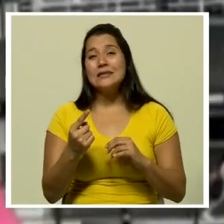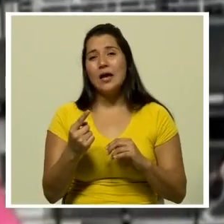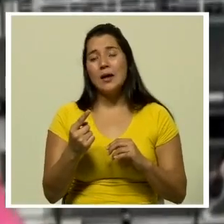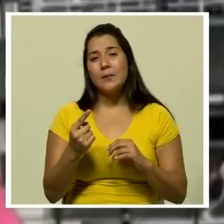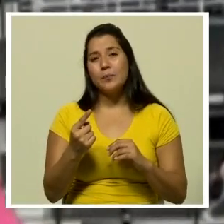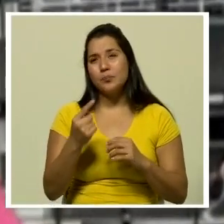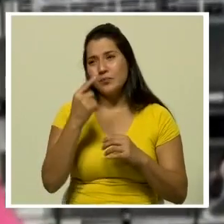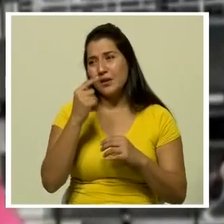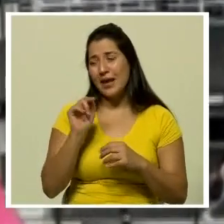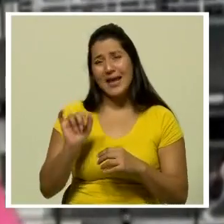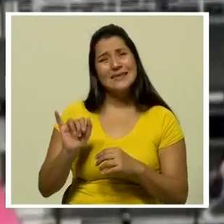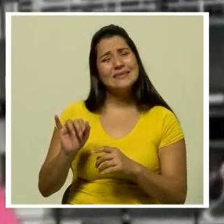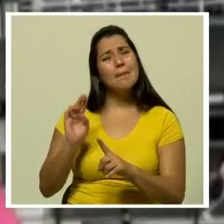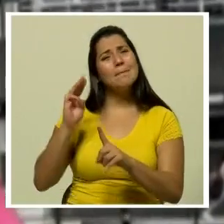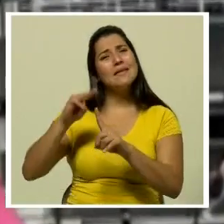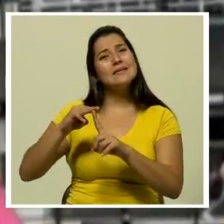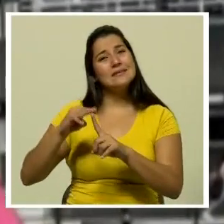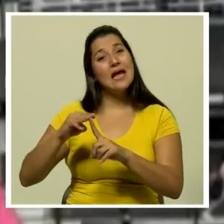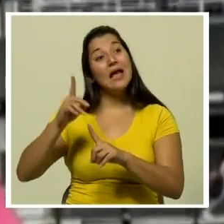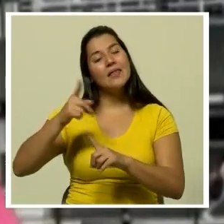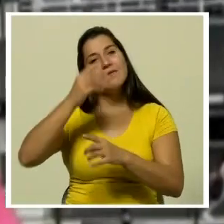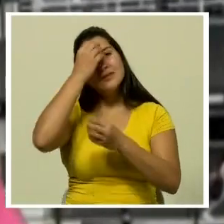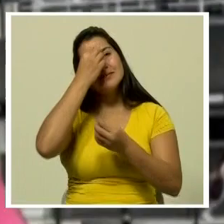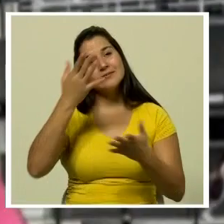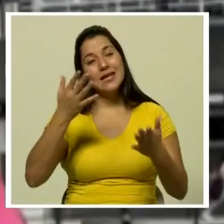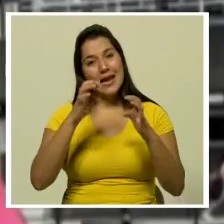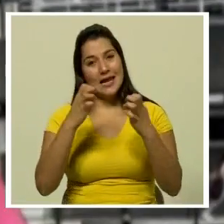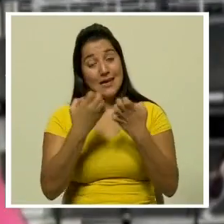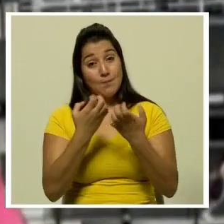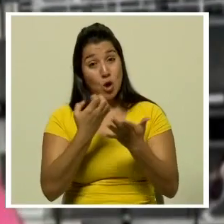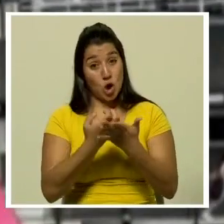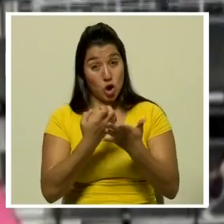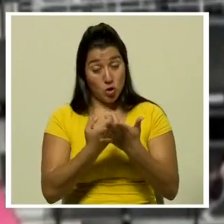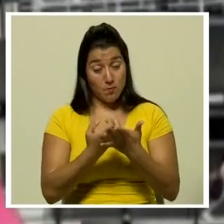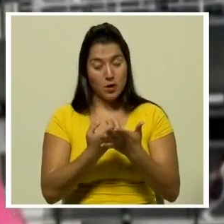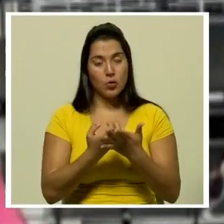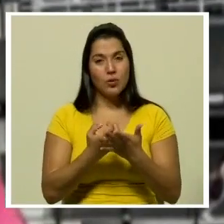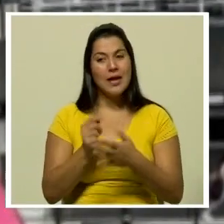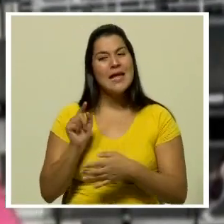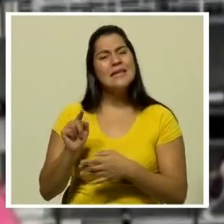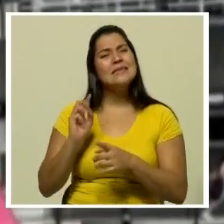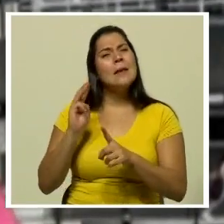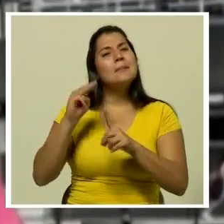hacer el sector económico podría ser